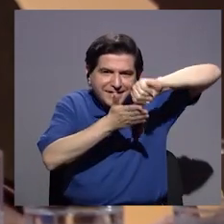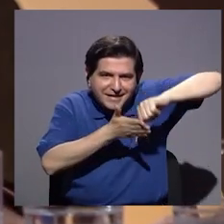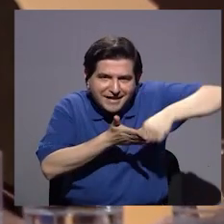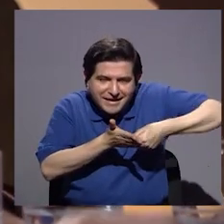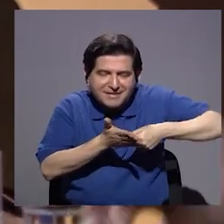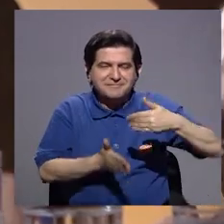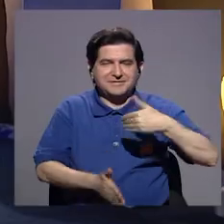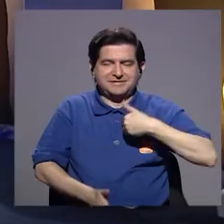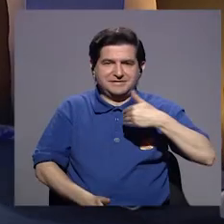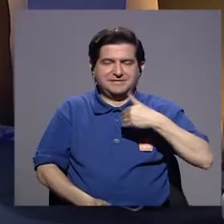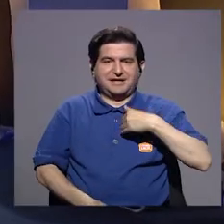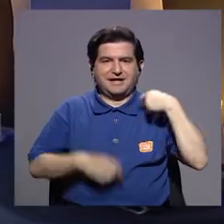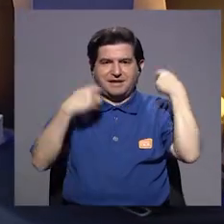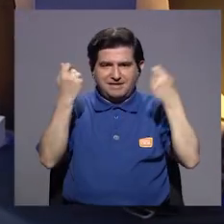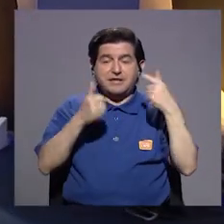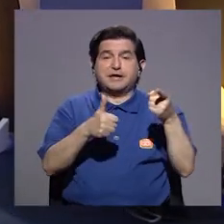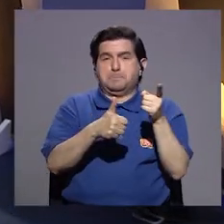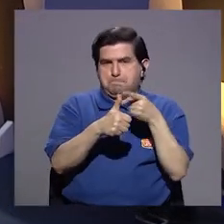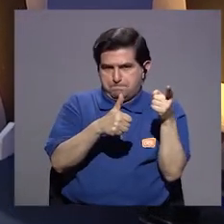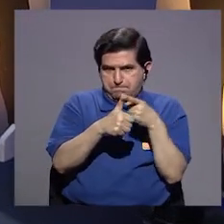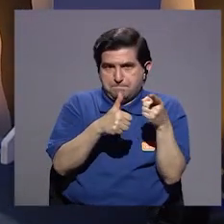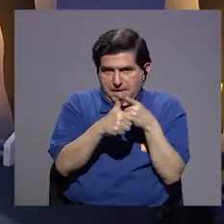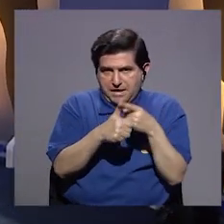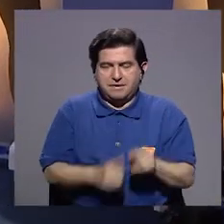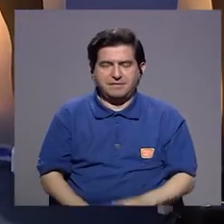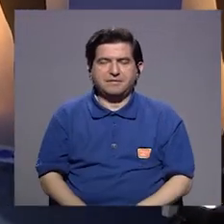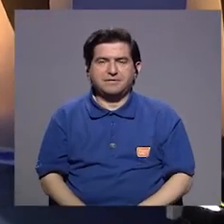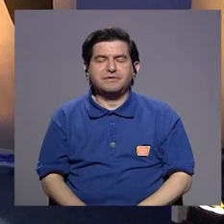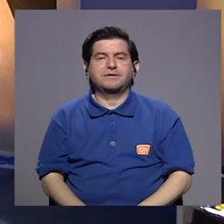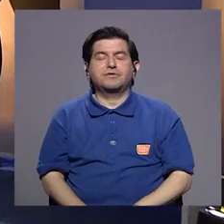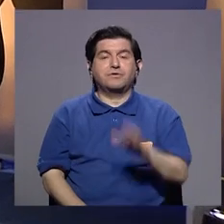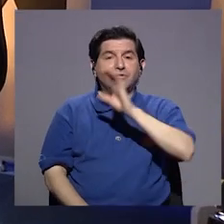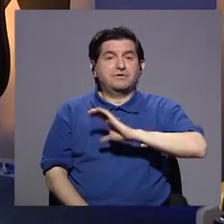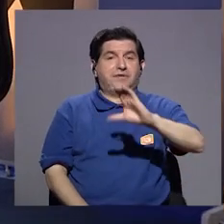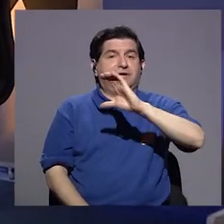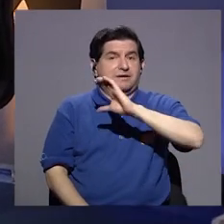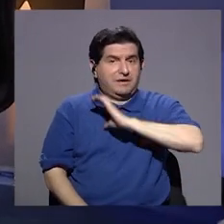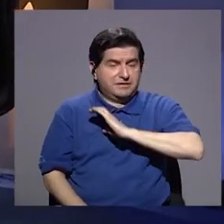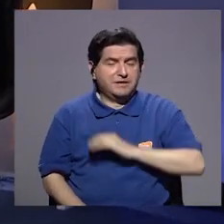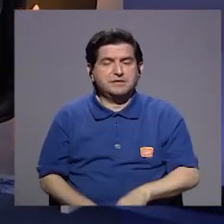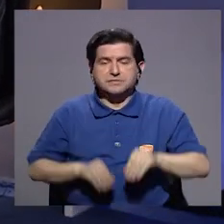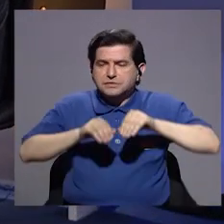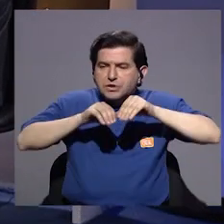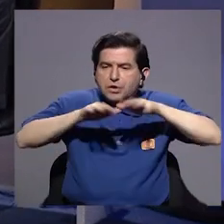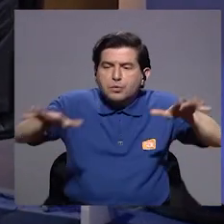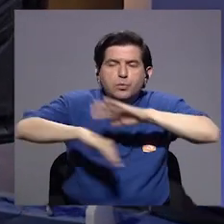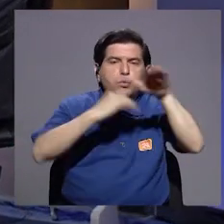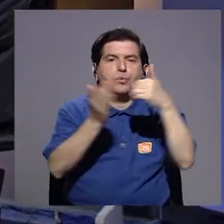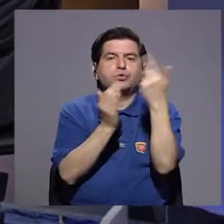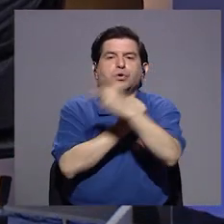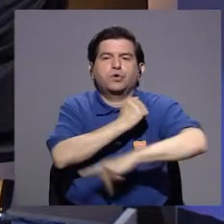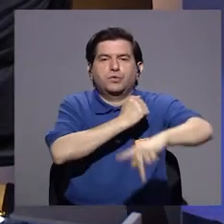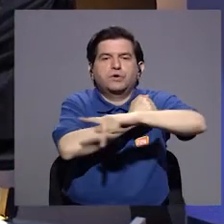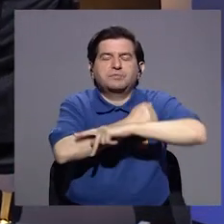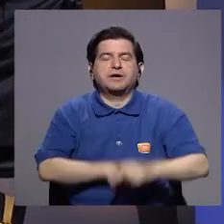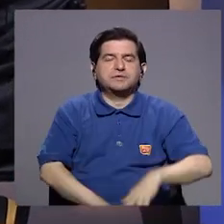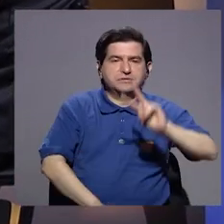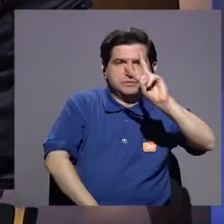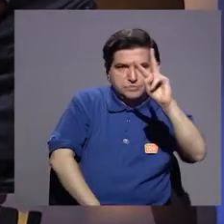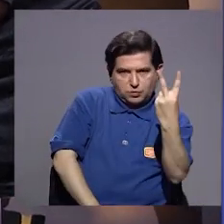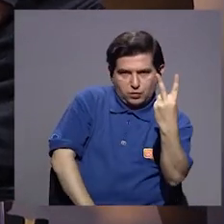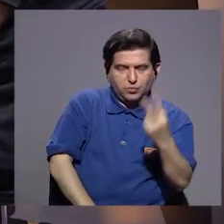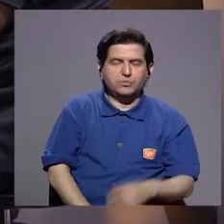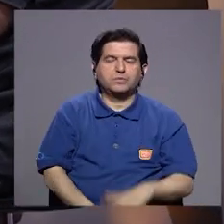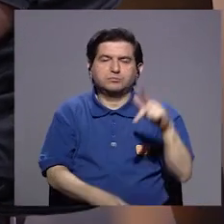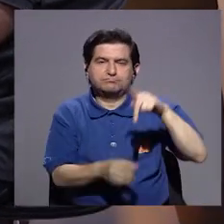de este festival. Bueno, hablamos primero de la particularidad que se extendía a todo el país, y un segundo acento que